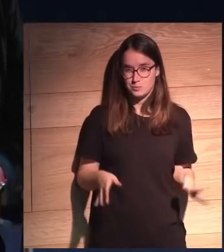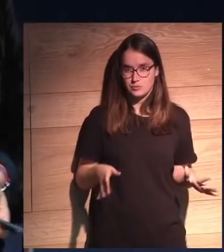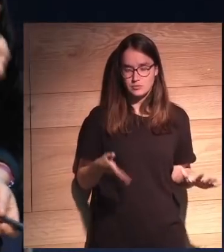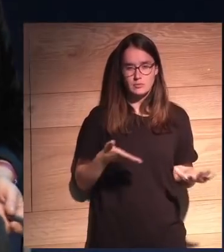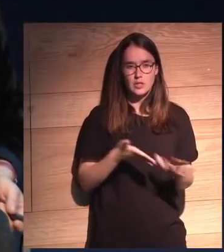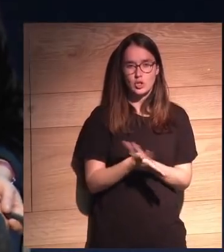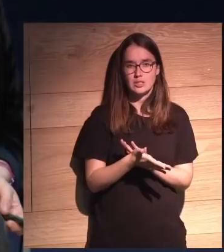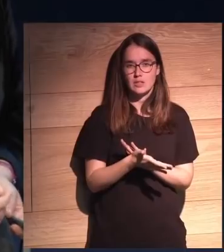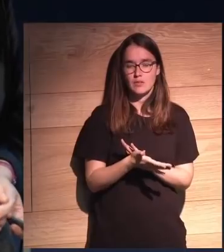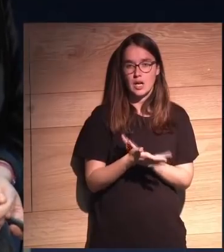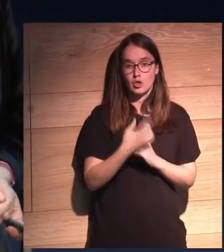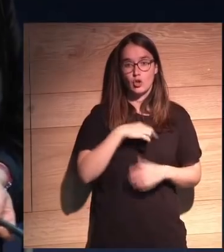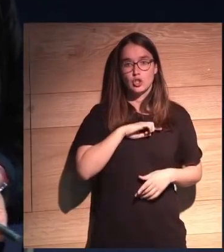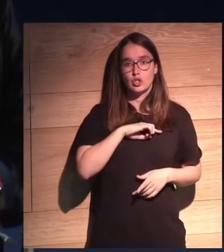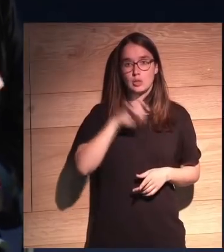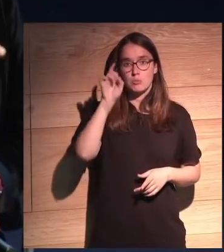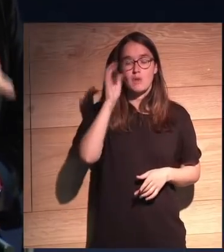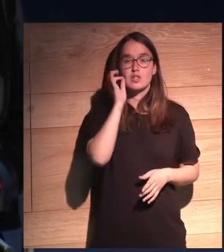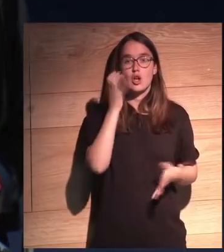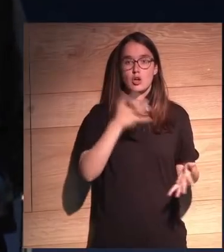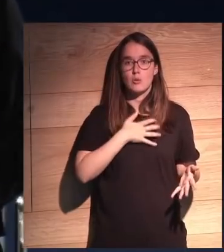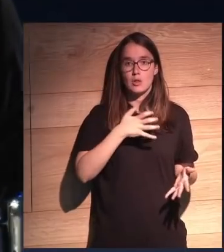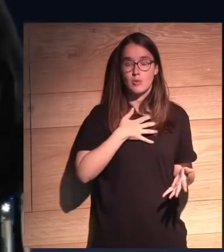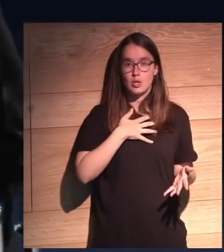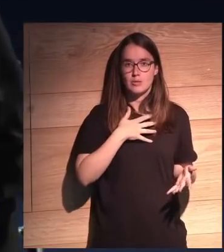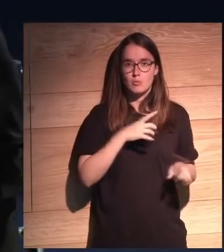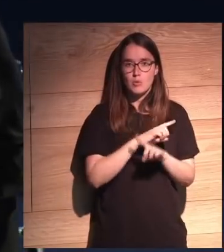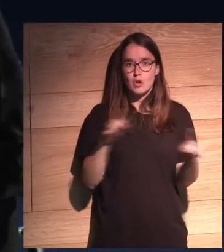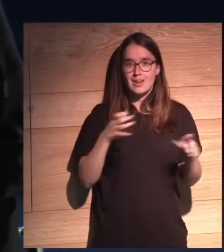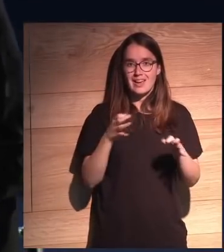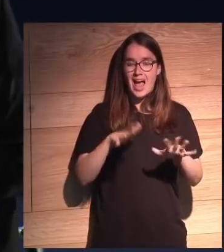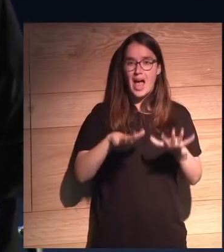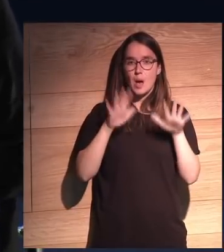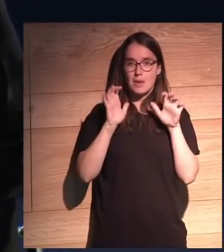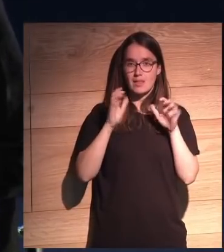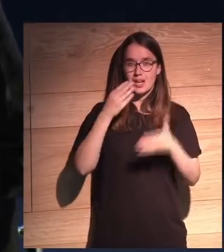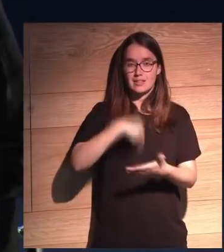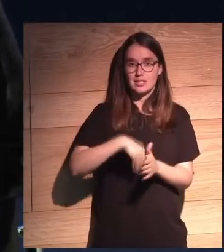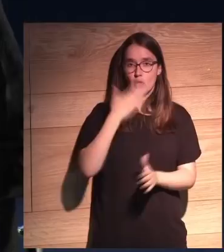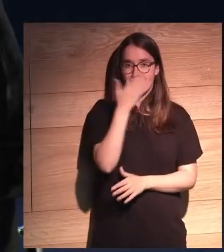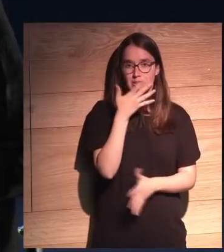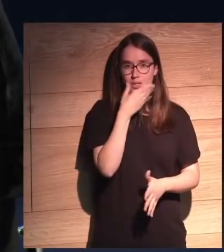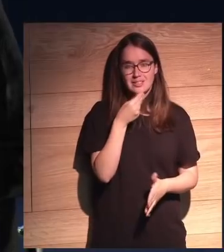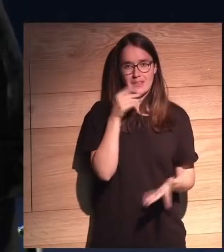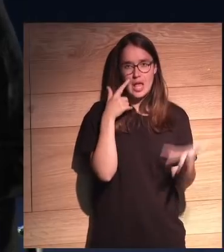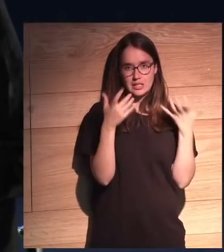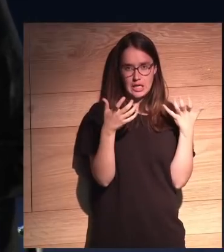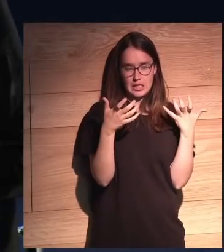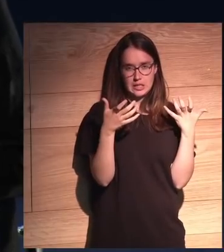solo que les impidan ser académicas, es que les impiden formarse en las escuelas de Bellas